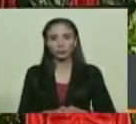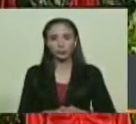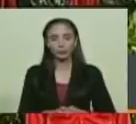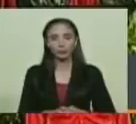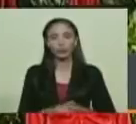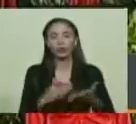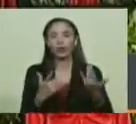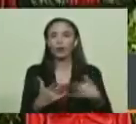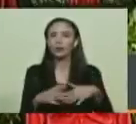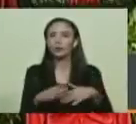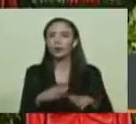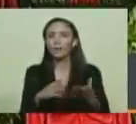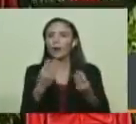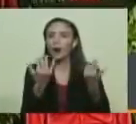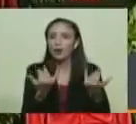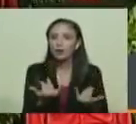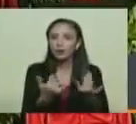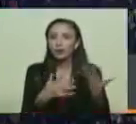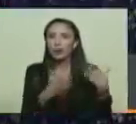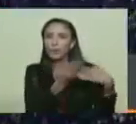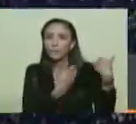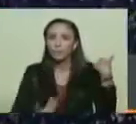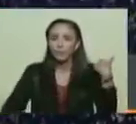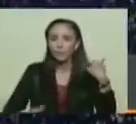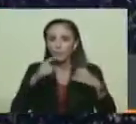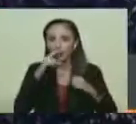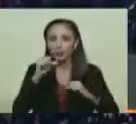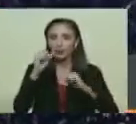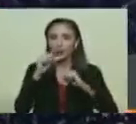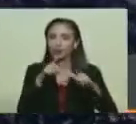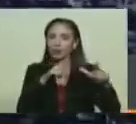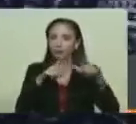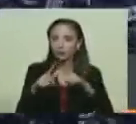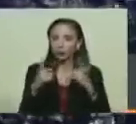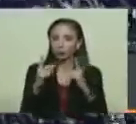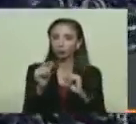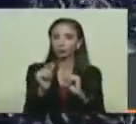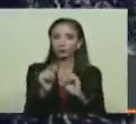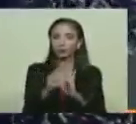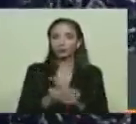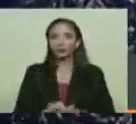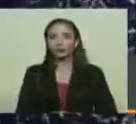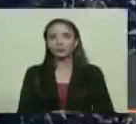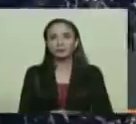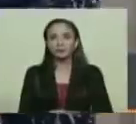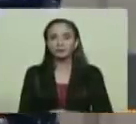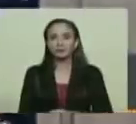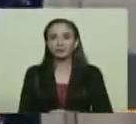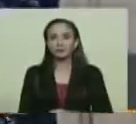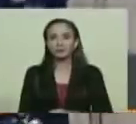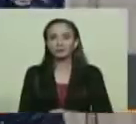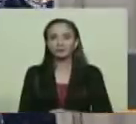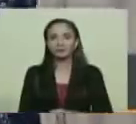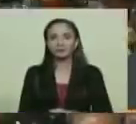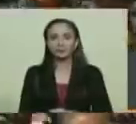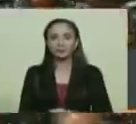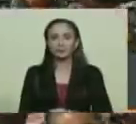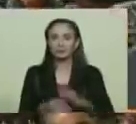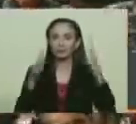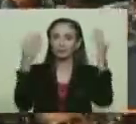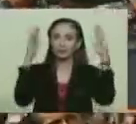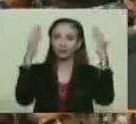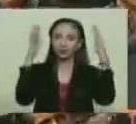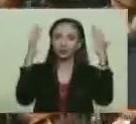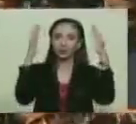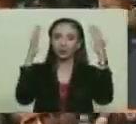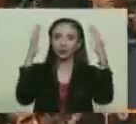Comandante en jefe, permiso para mandar a retirar. Autorizado. Alaís, Kier, de frente, Mar.